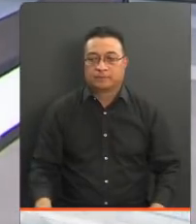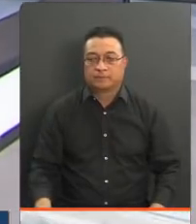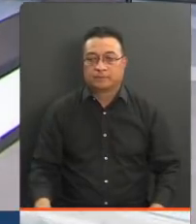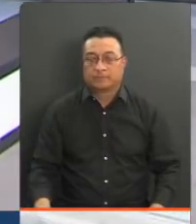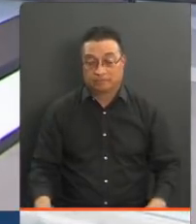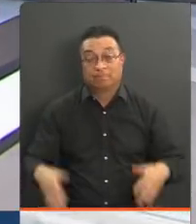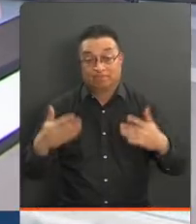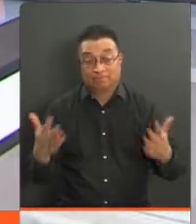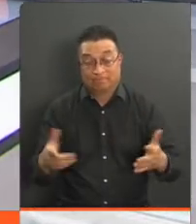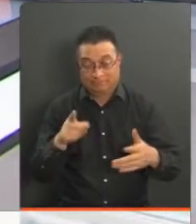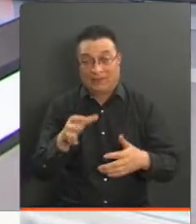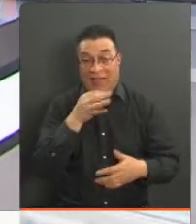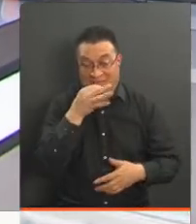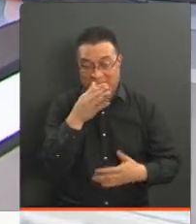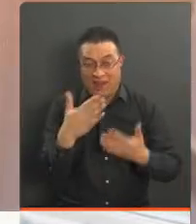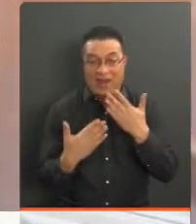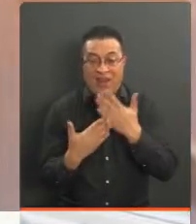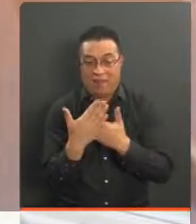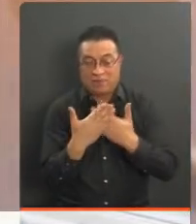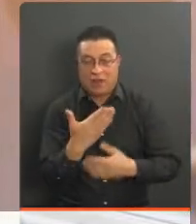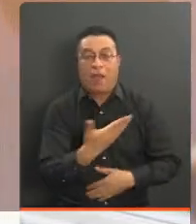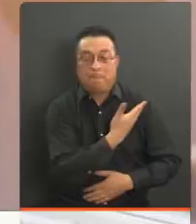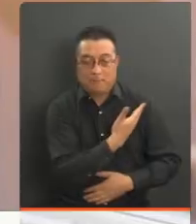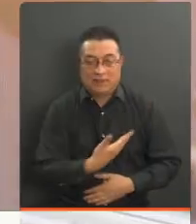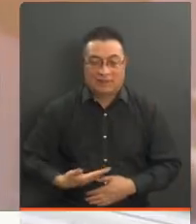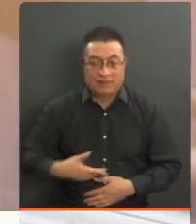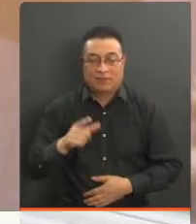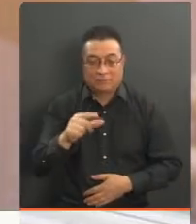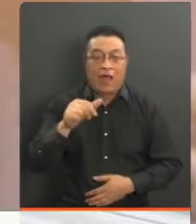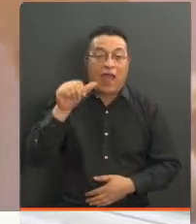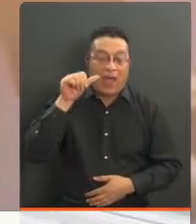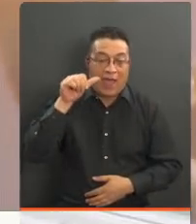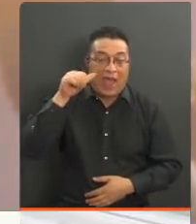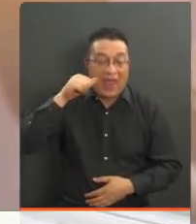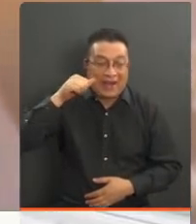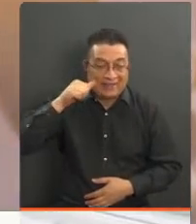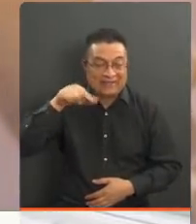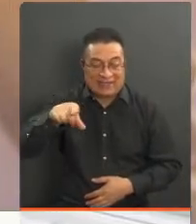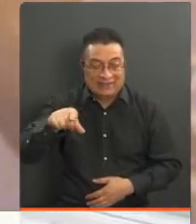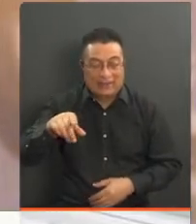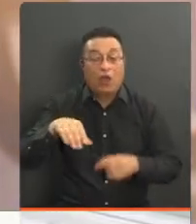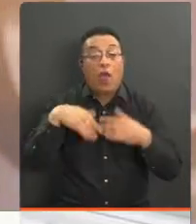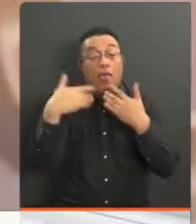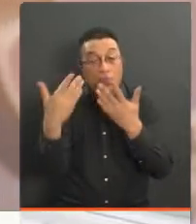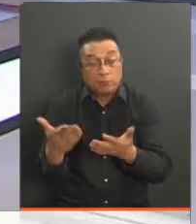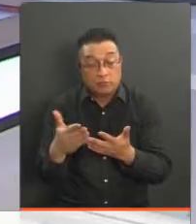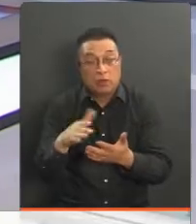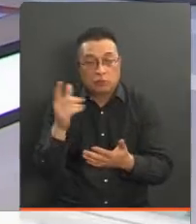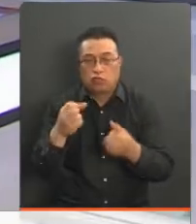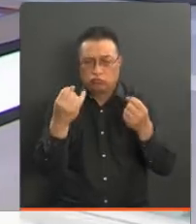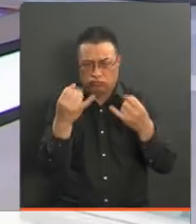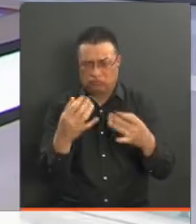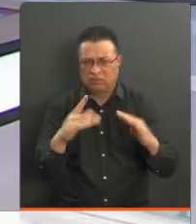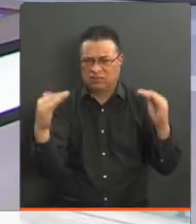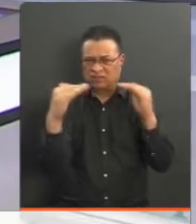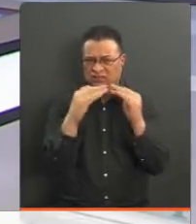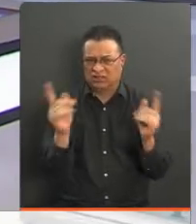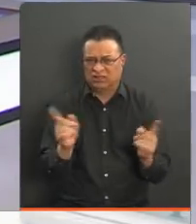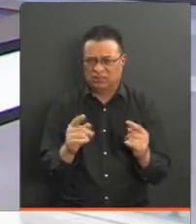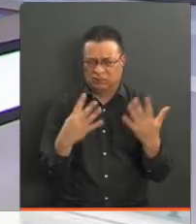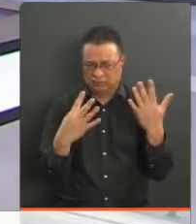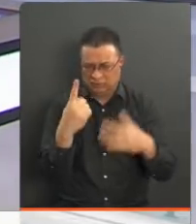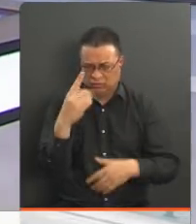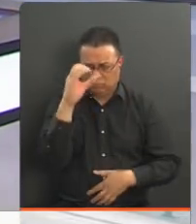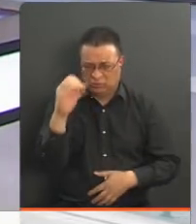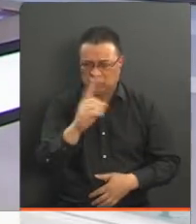Claro, eso era lo que decía en la mañana la presidenta María Elisa Quinteros, pero de inmediato comenzaron a decir los números no calzan, en ningún caso es un